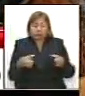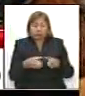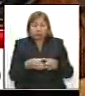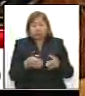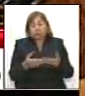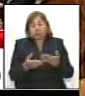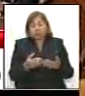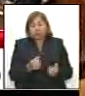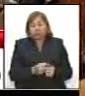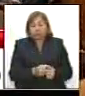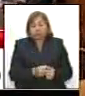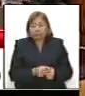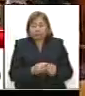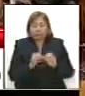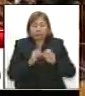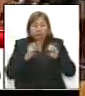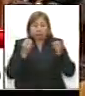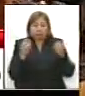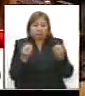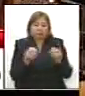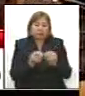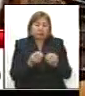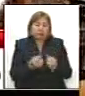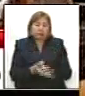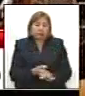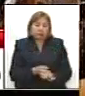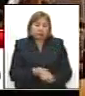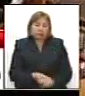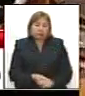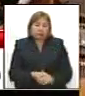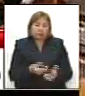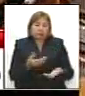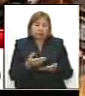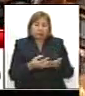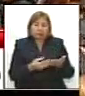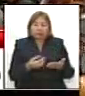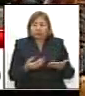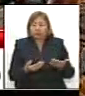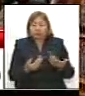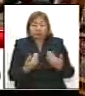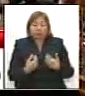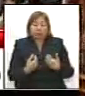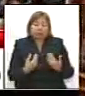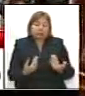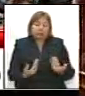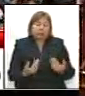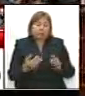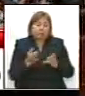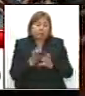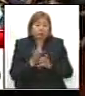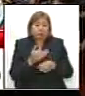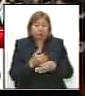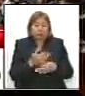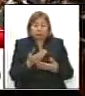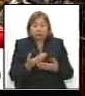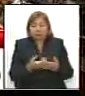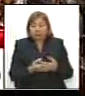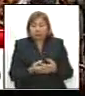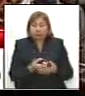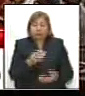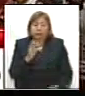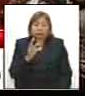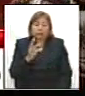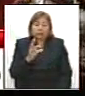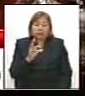también modificar la ley orgánica del Ministerio Público. Existe entonces el quórum respectivo, hay